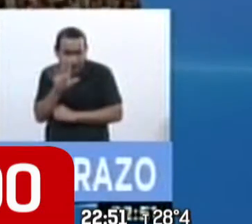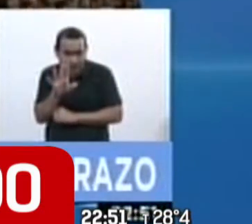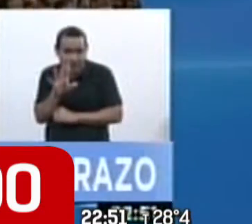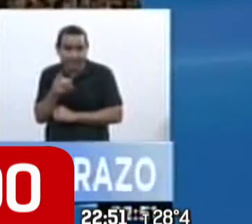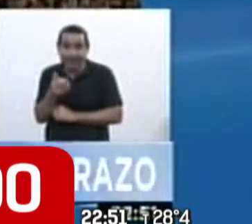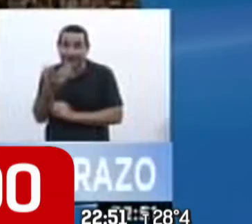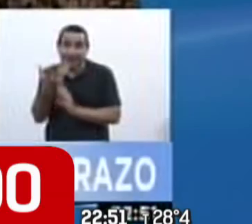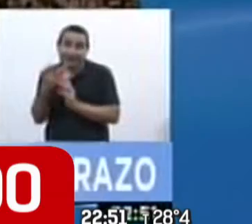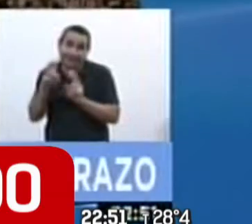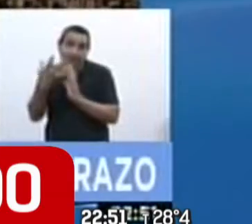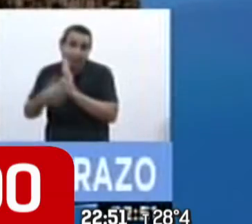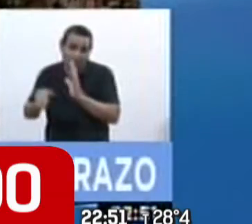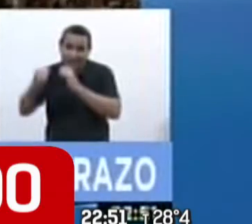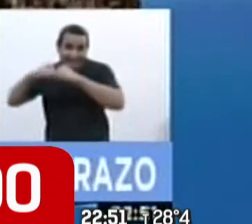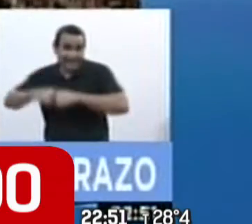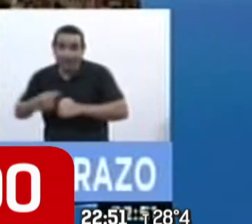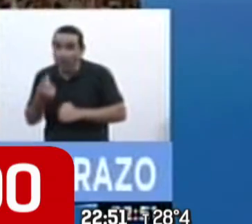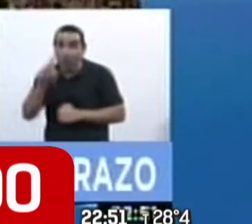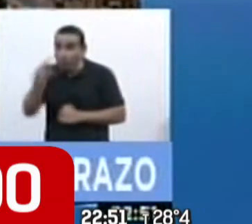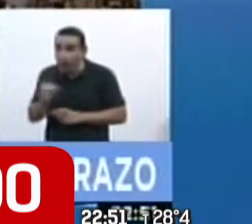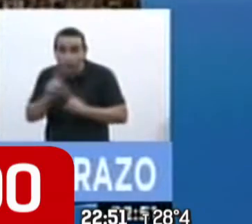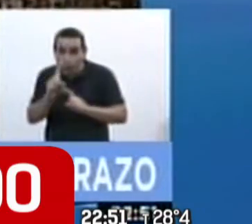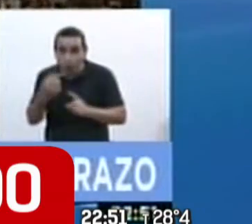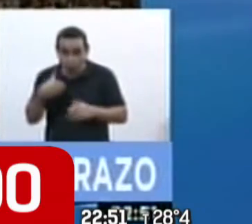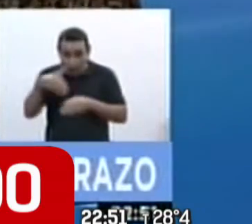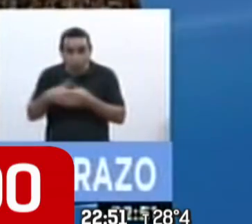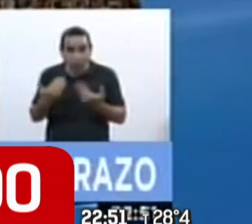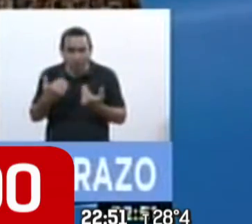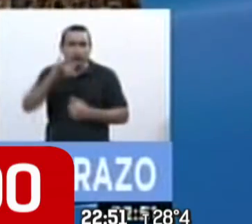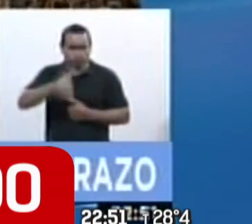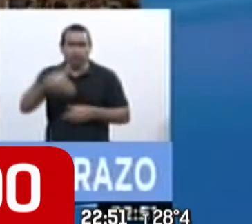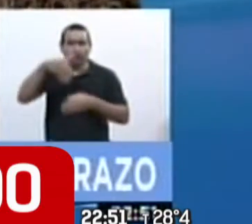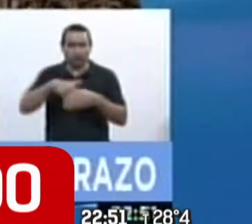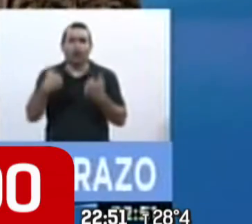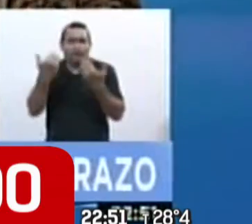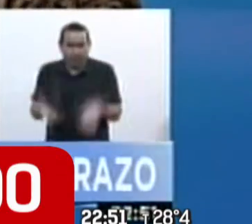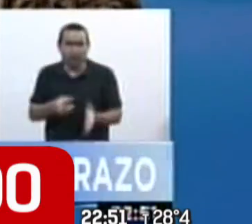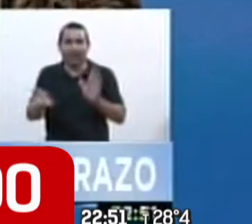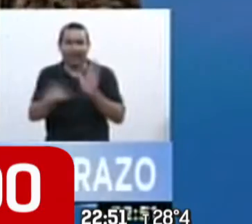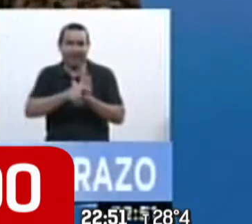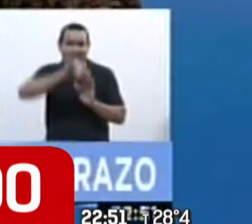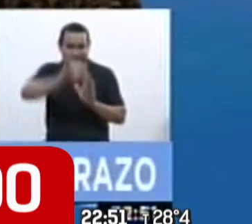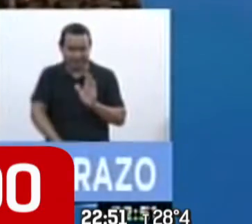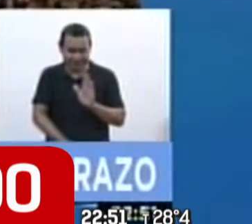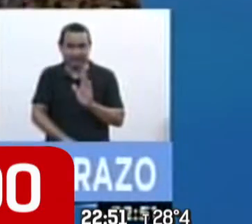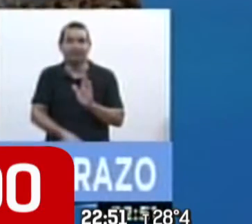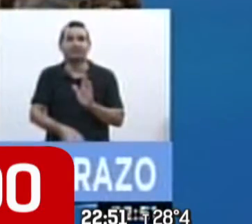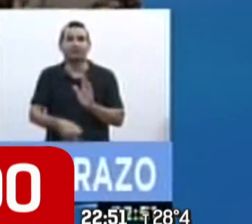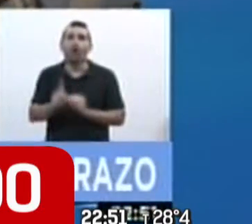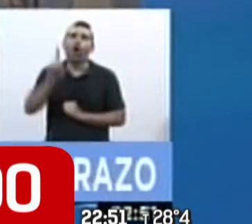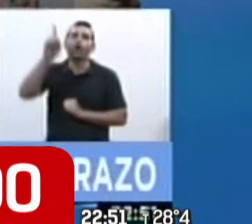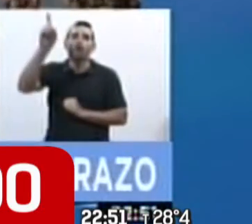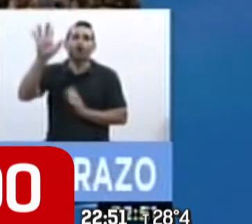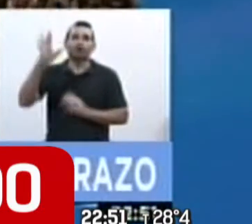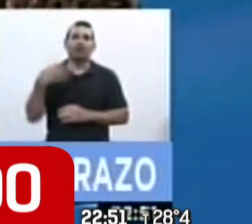en esta práctica clandestina no pierda la vida, voto a favor de esta ley. Y que sea Dios